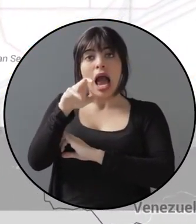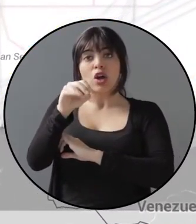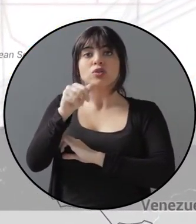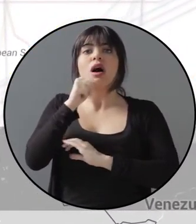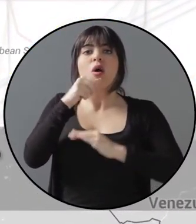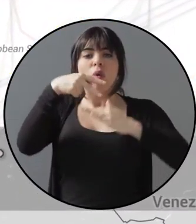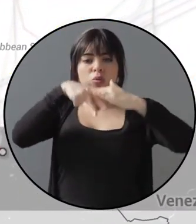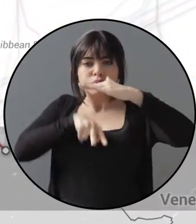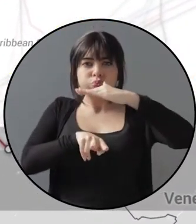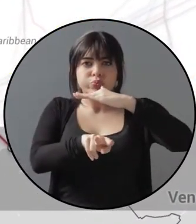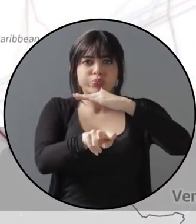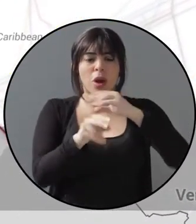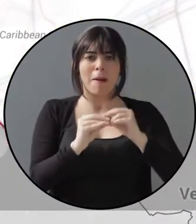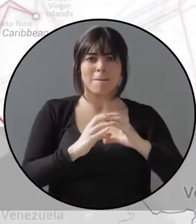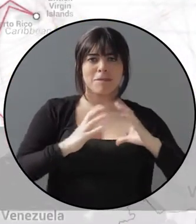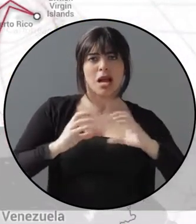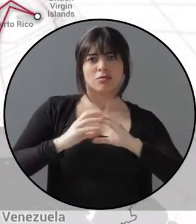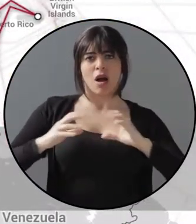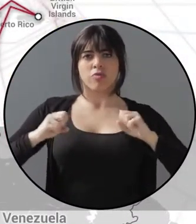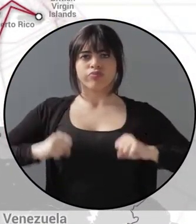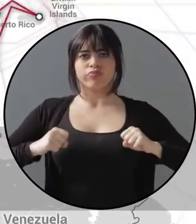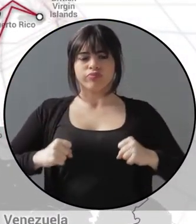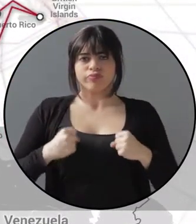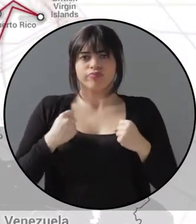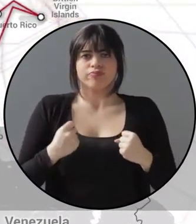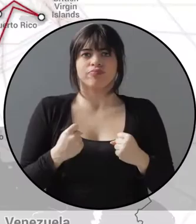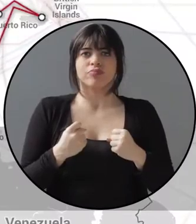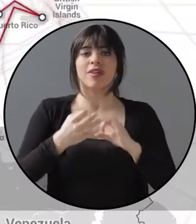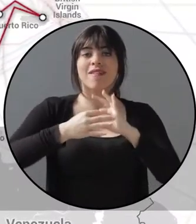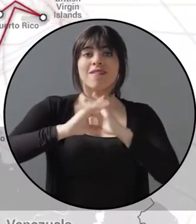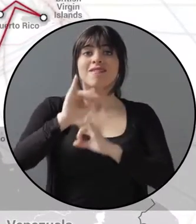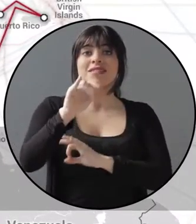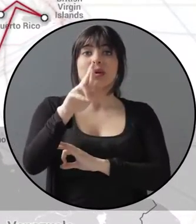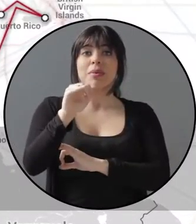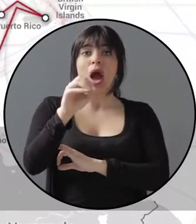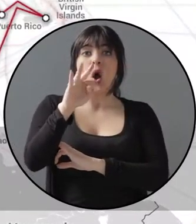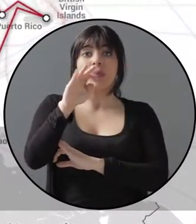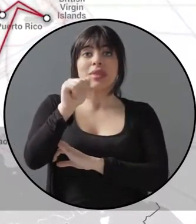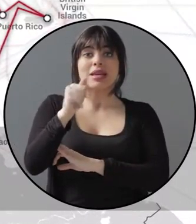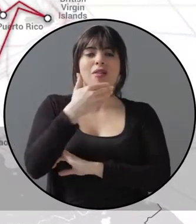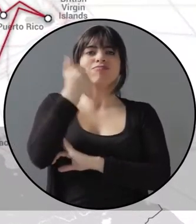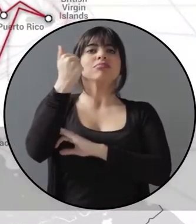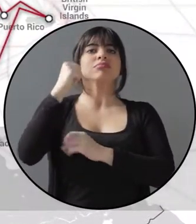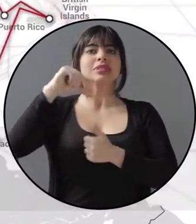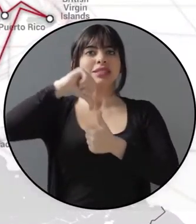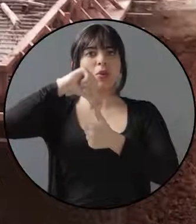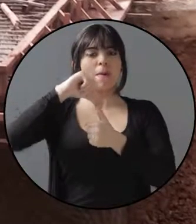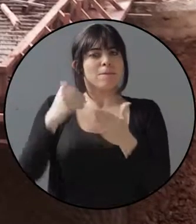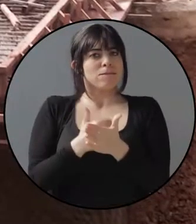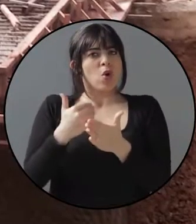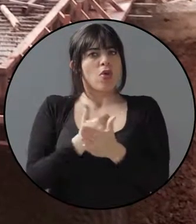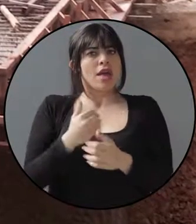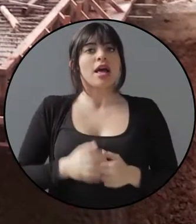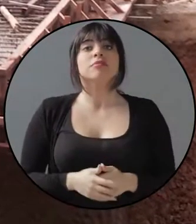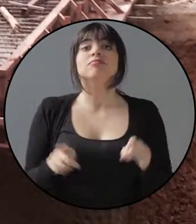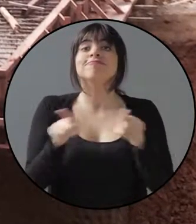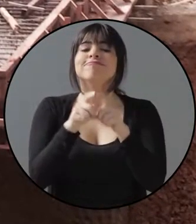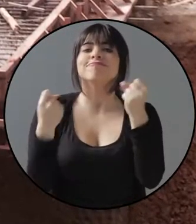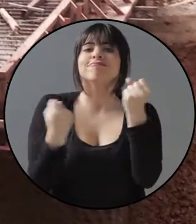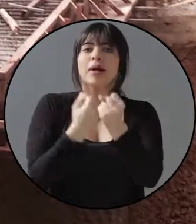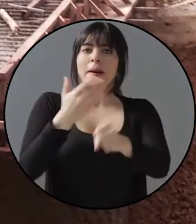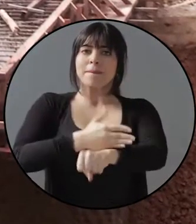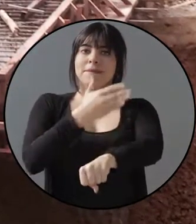Arcos incrementaron su capacidad y consolidan la red de fibra óptica más moderna de Centroamérica. Y